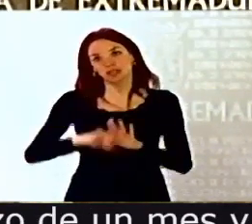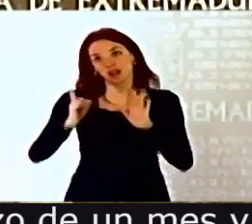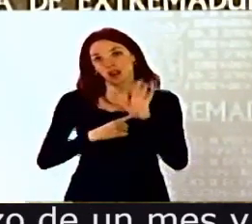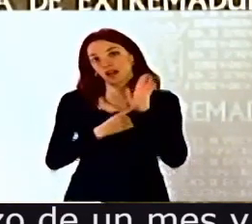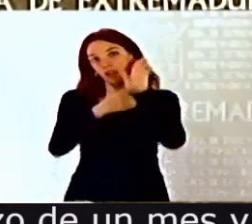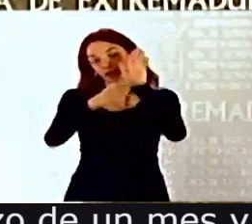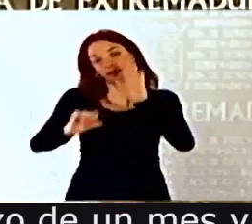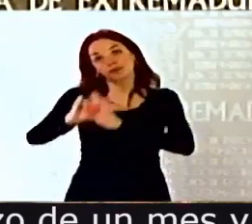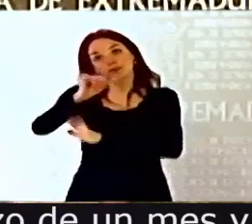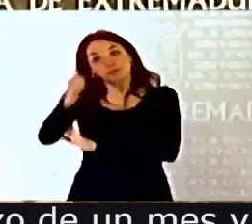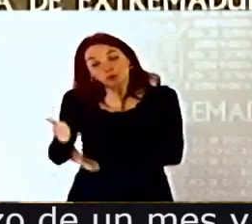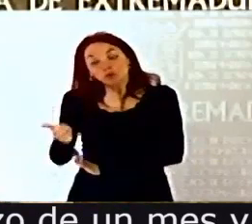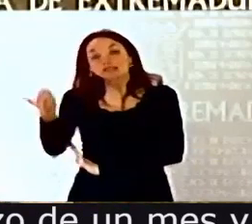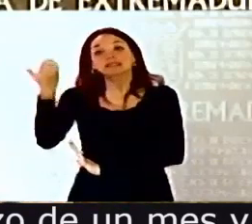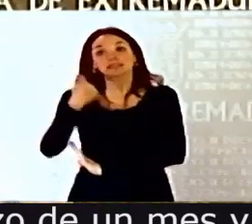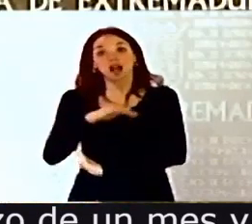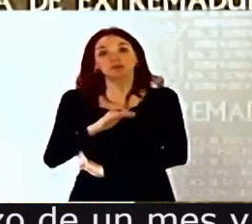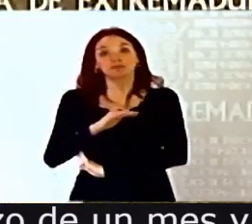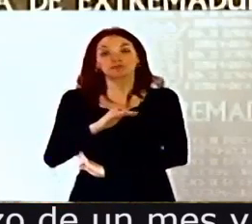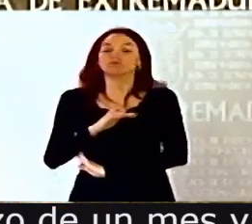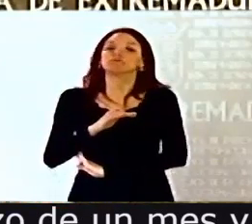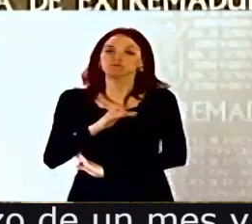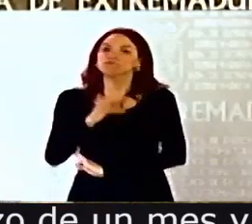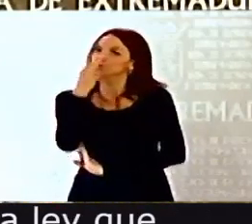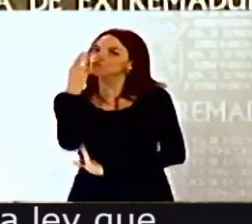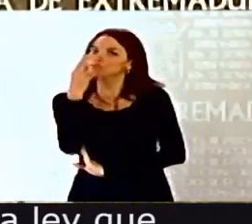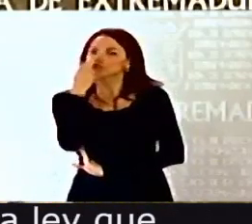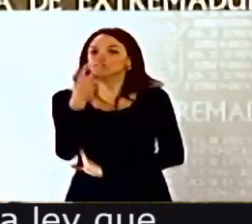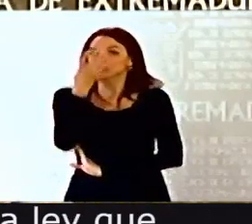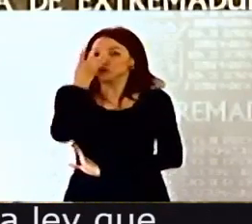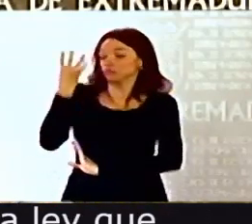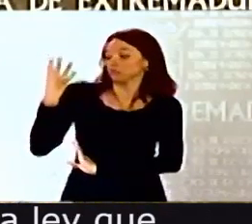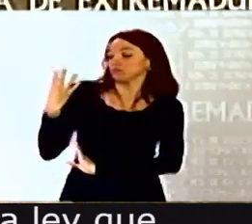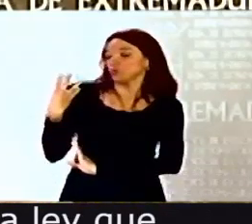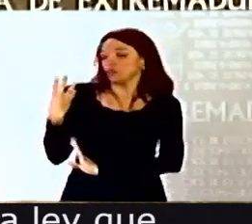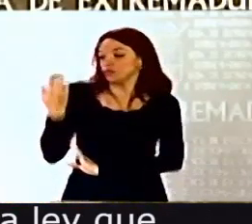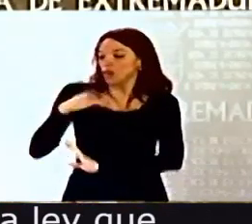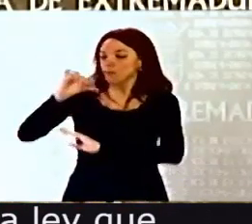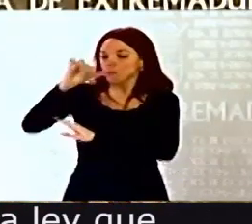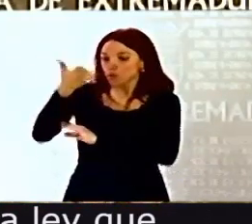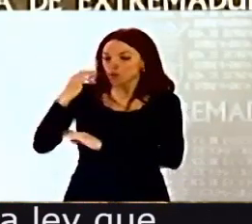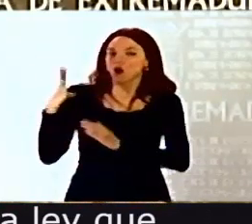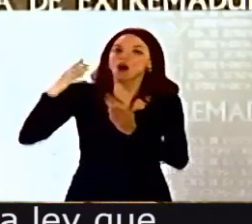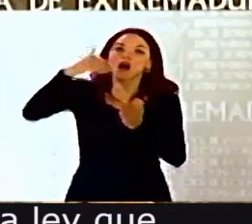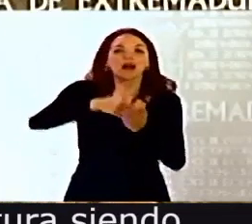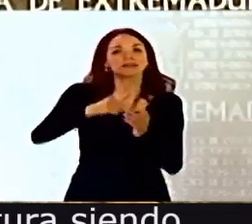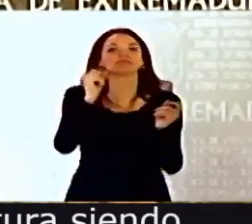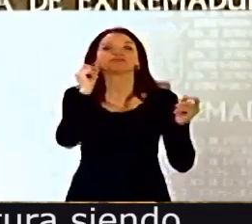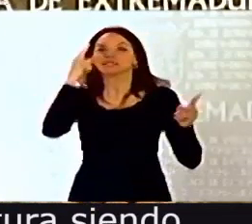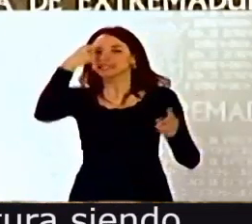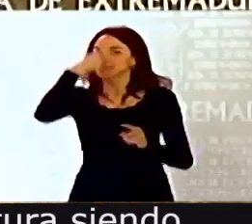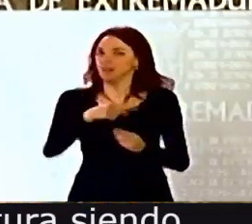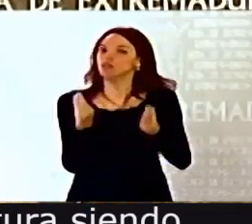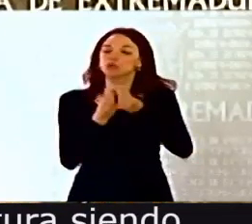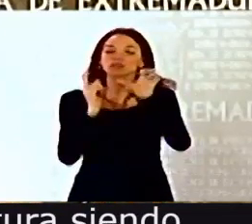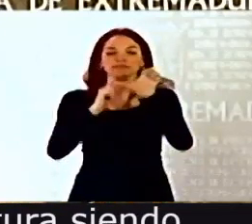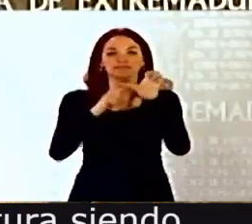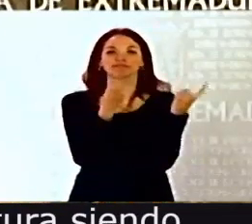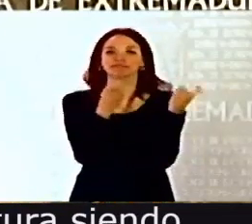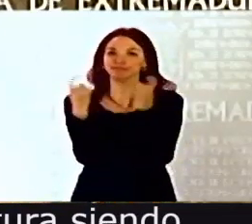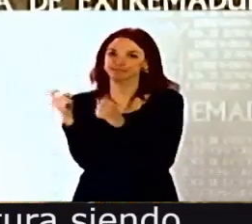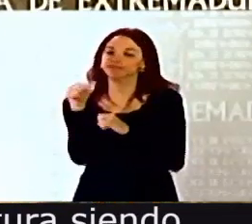que aprobamos con mucho interés en la pasada legislatura, siendo conscientes en la Junta de Extremadura de la necesidad